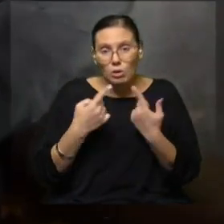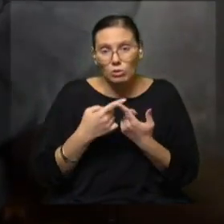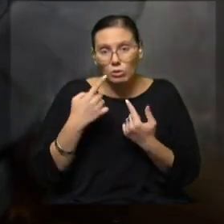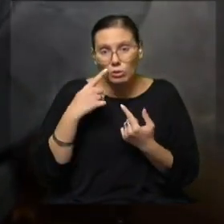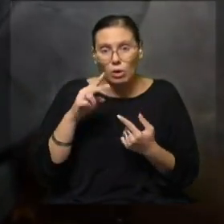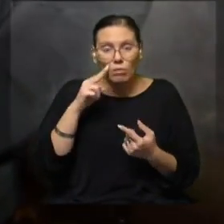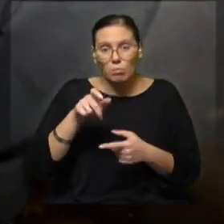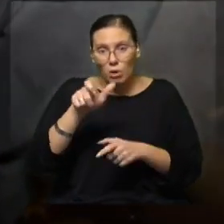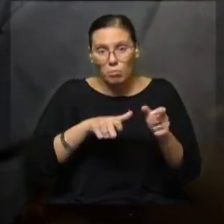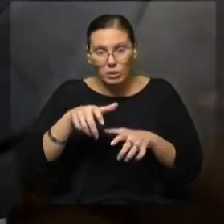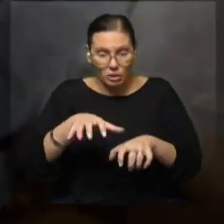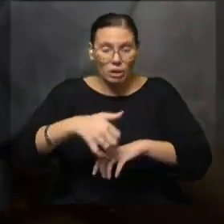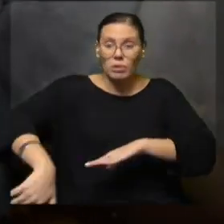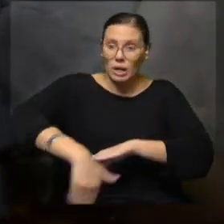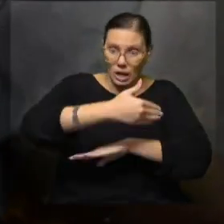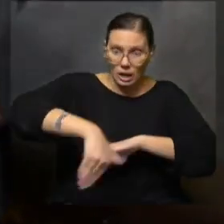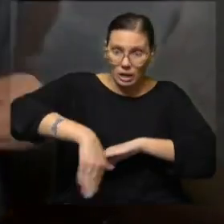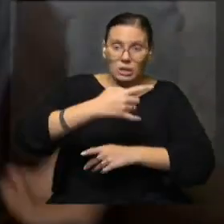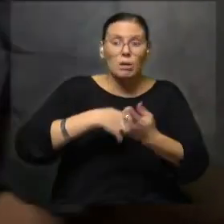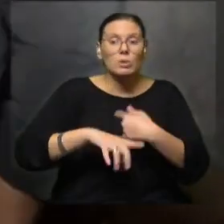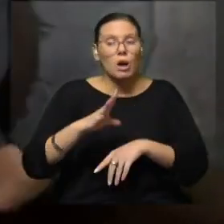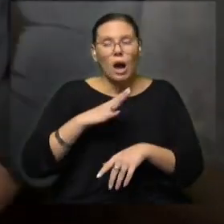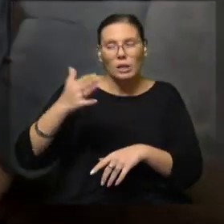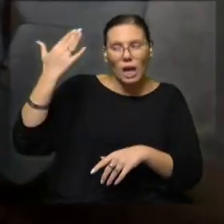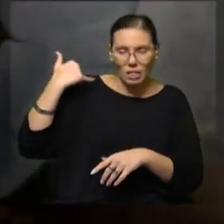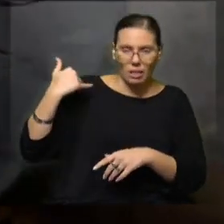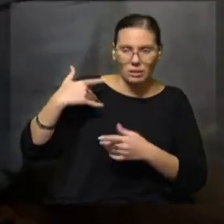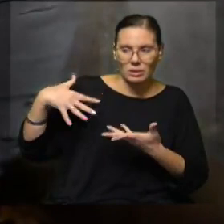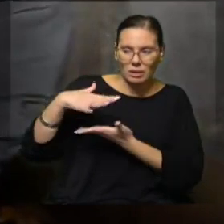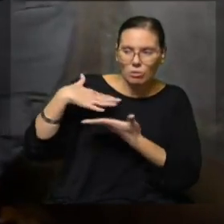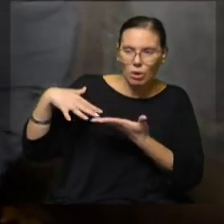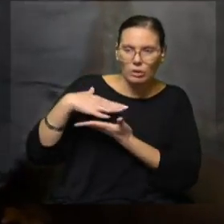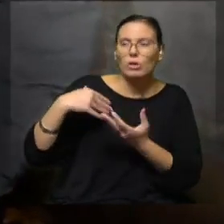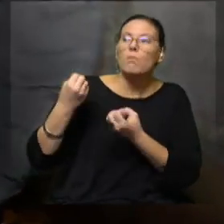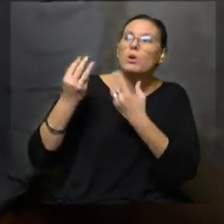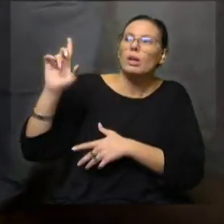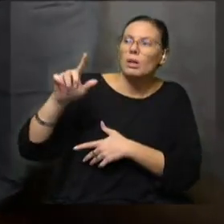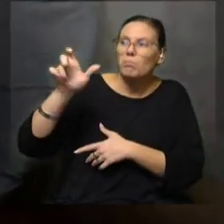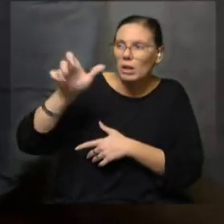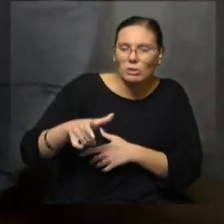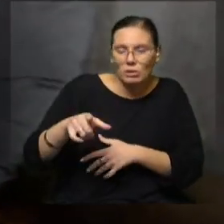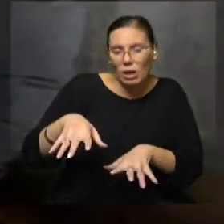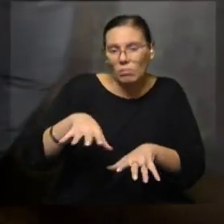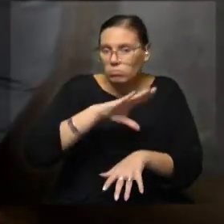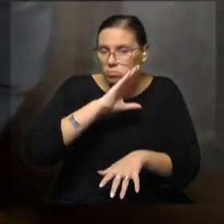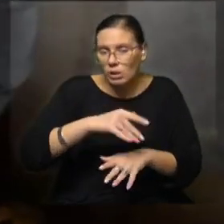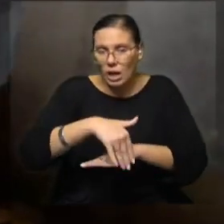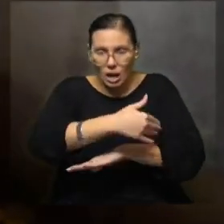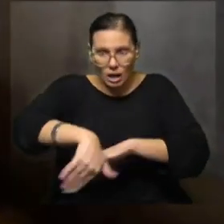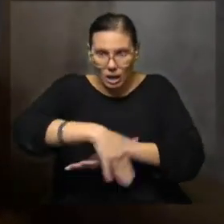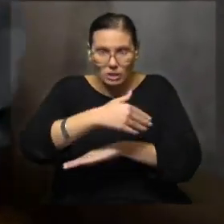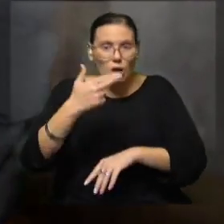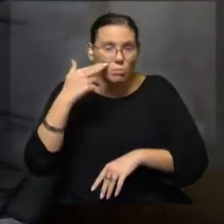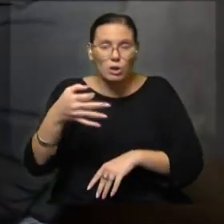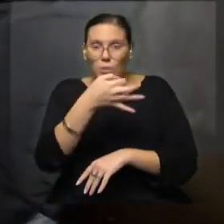final, que es la gente en situación de calle, pero hay un montón de cosas atrás que lleva a la culminación de eso, de la situación de calle. Pero hay problemática de